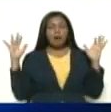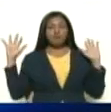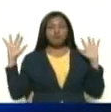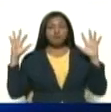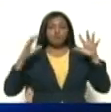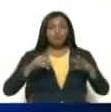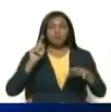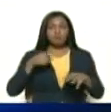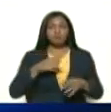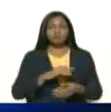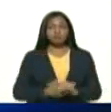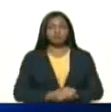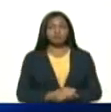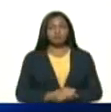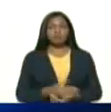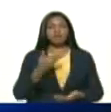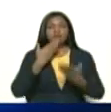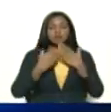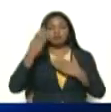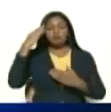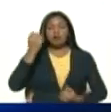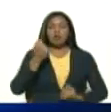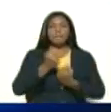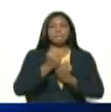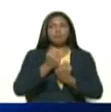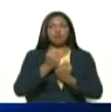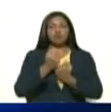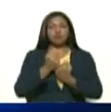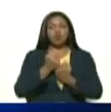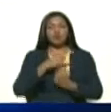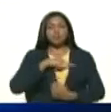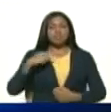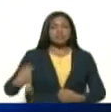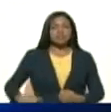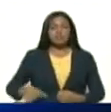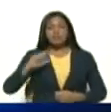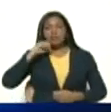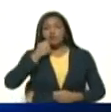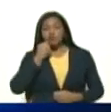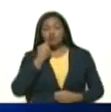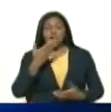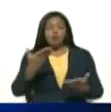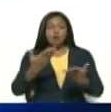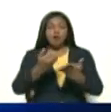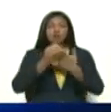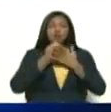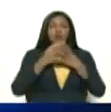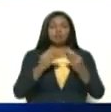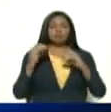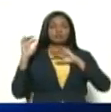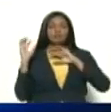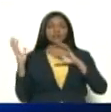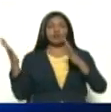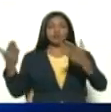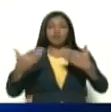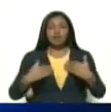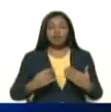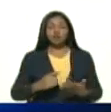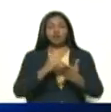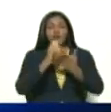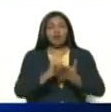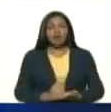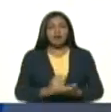masificado, gracias a Dios al apoyo de la China y de Rusia, que nos han traído miles de